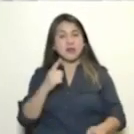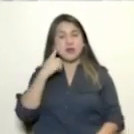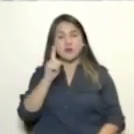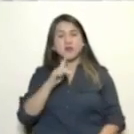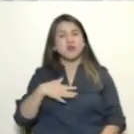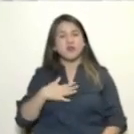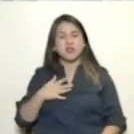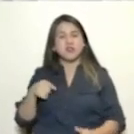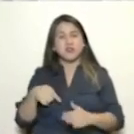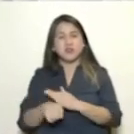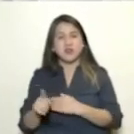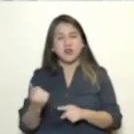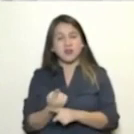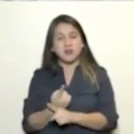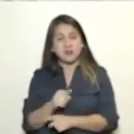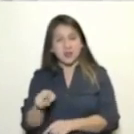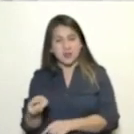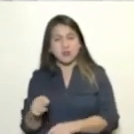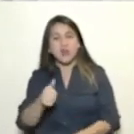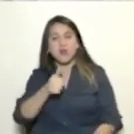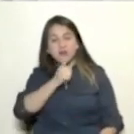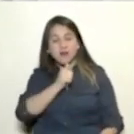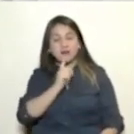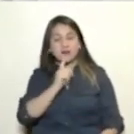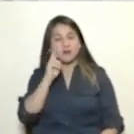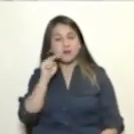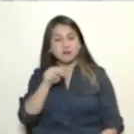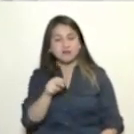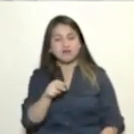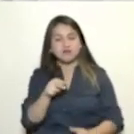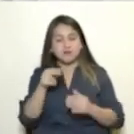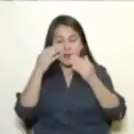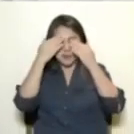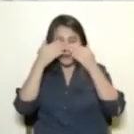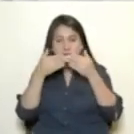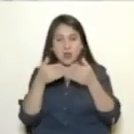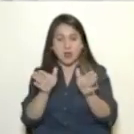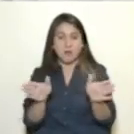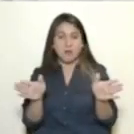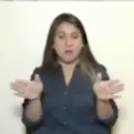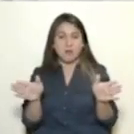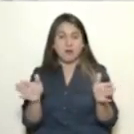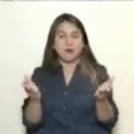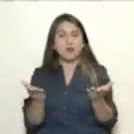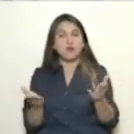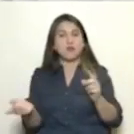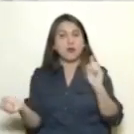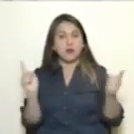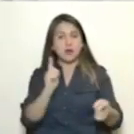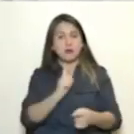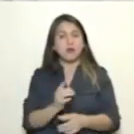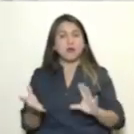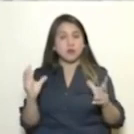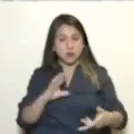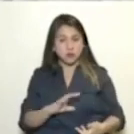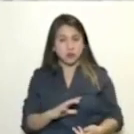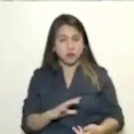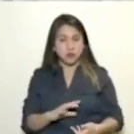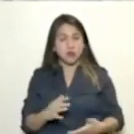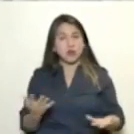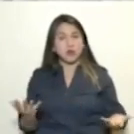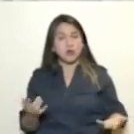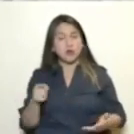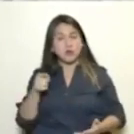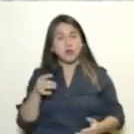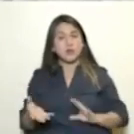quiero entrar a eso. Creo que lo que nos falta es tener una mirada más amplia de cómo ha cambiado el mundo y cómo